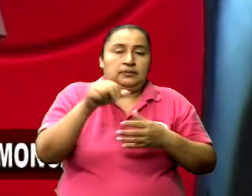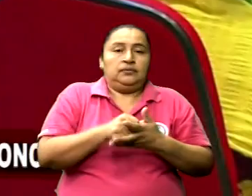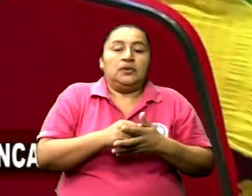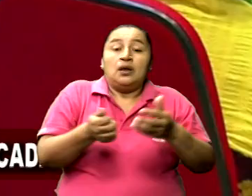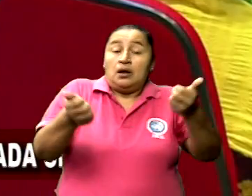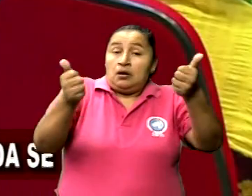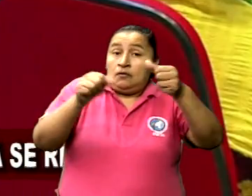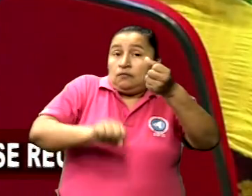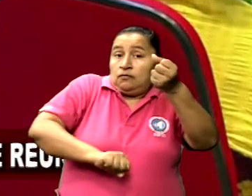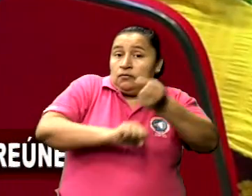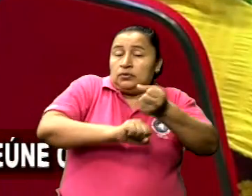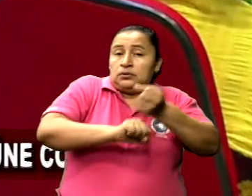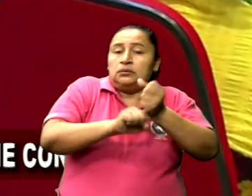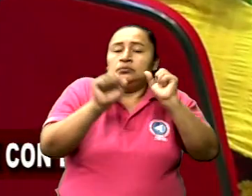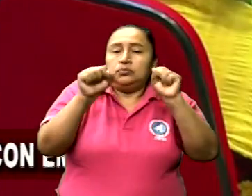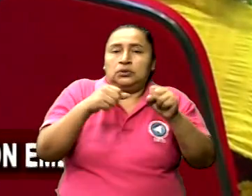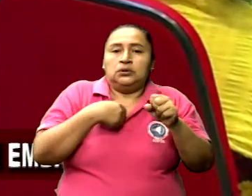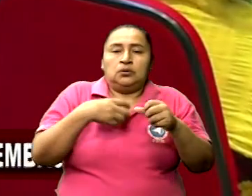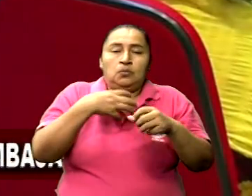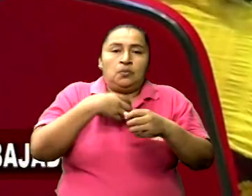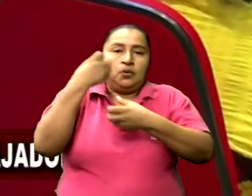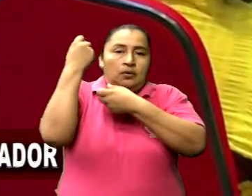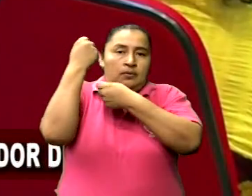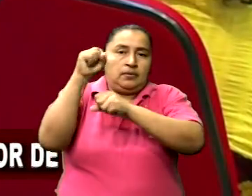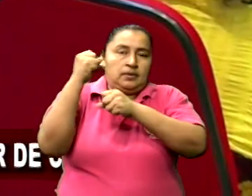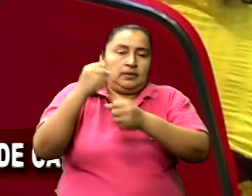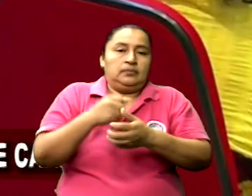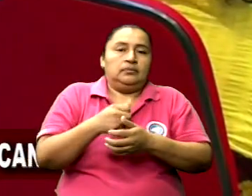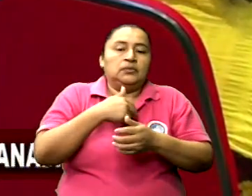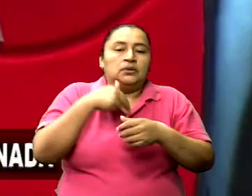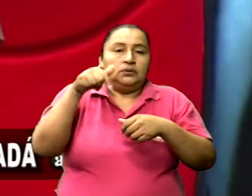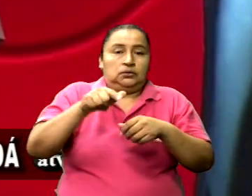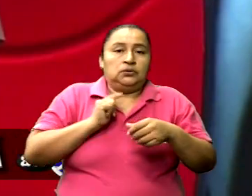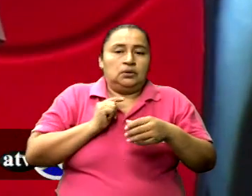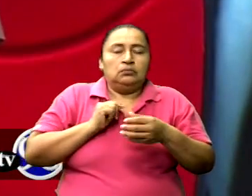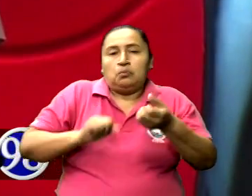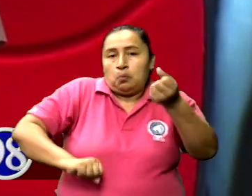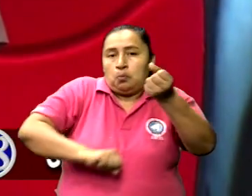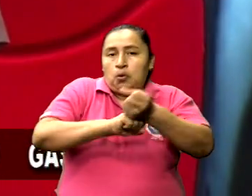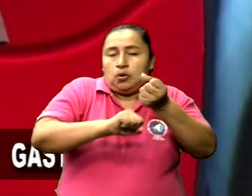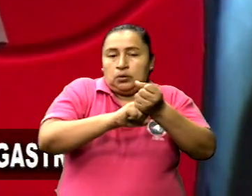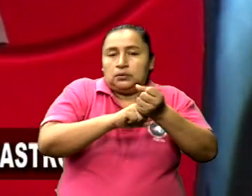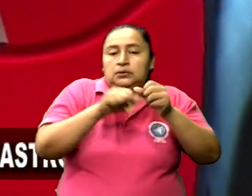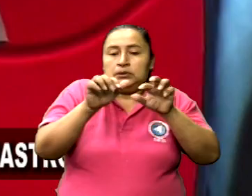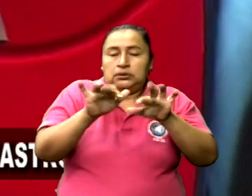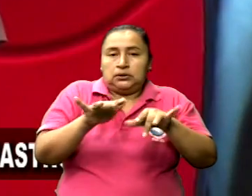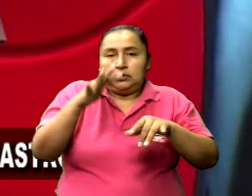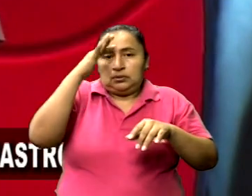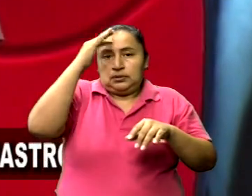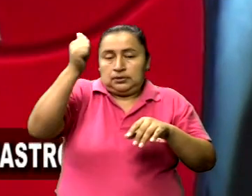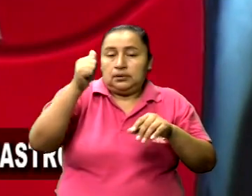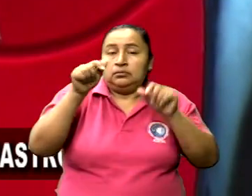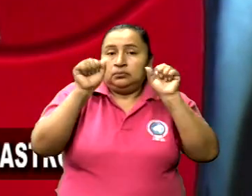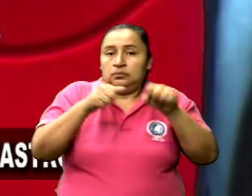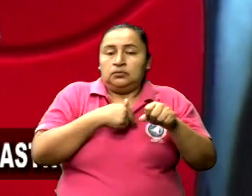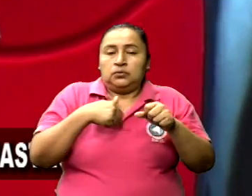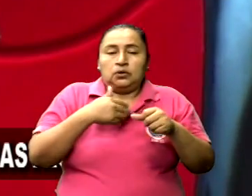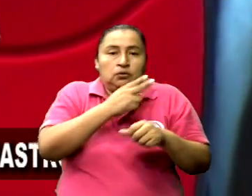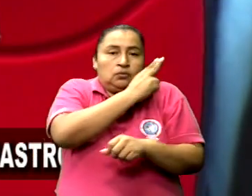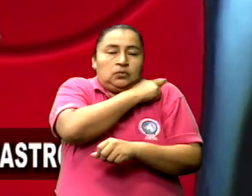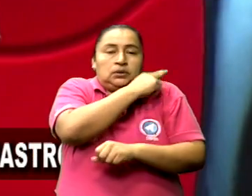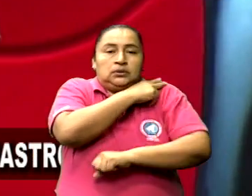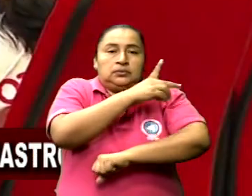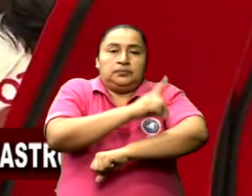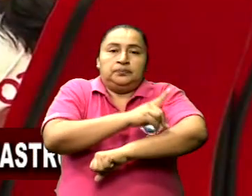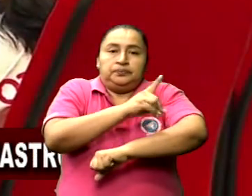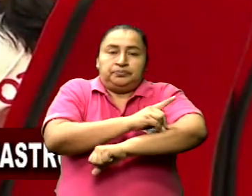al fortalecimiento de nuestros liderazgos, al respaldo a nuestro secretario general, comandante